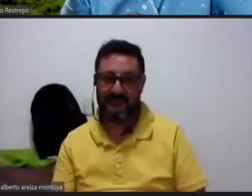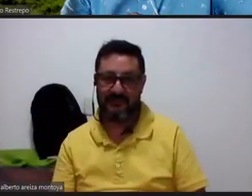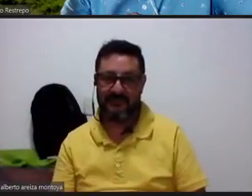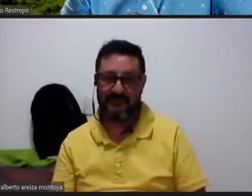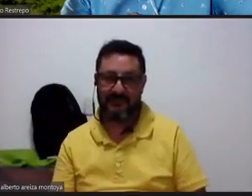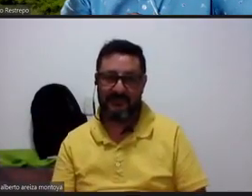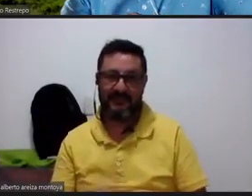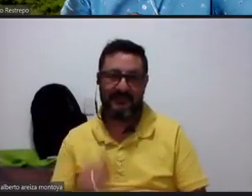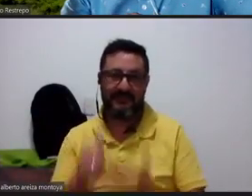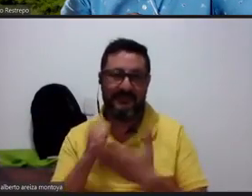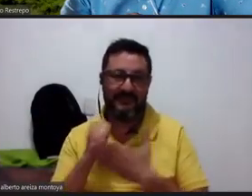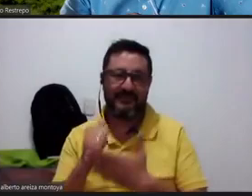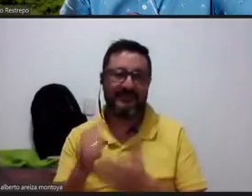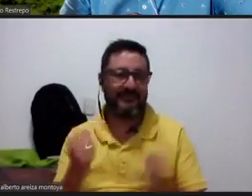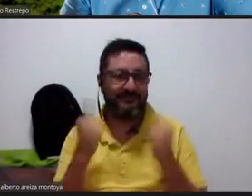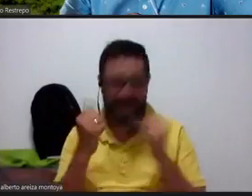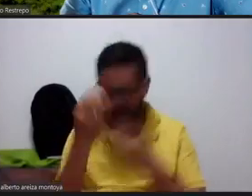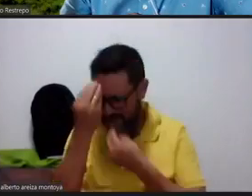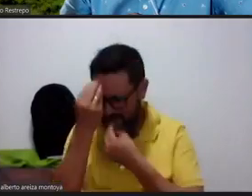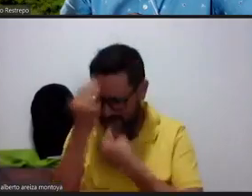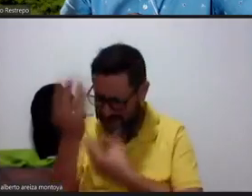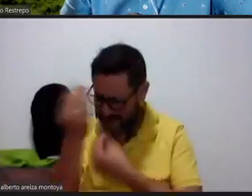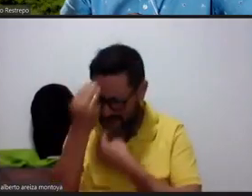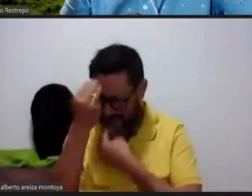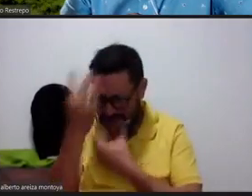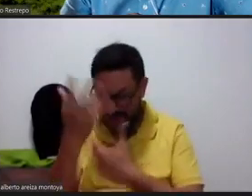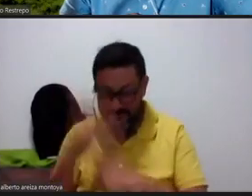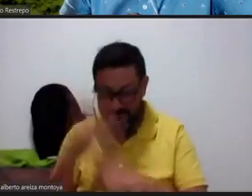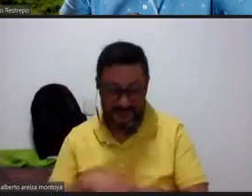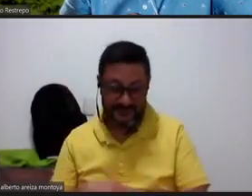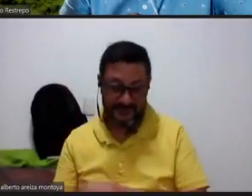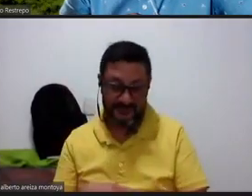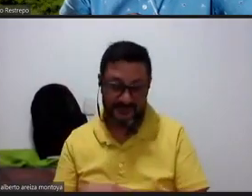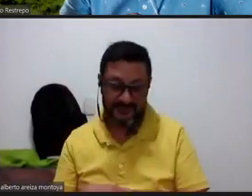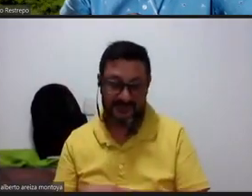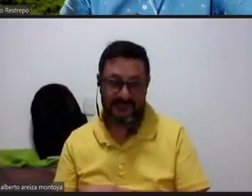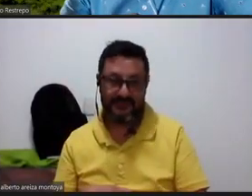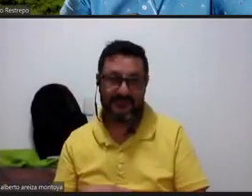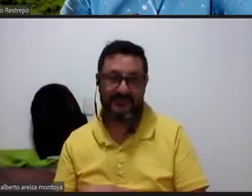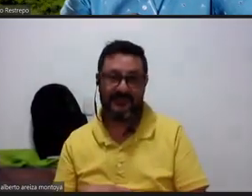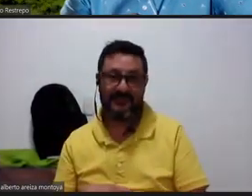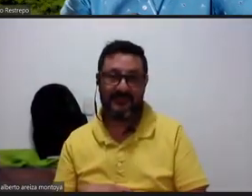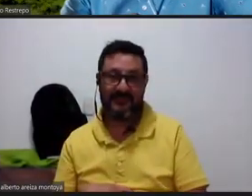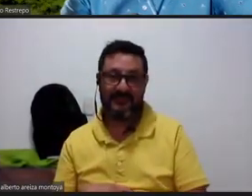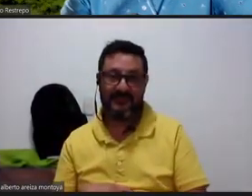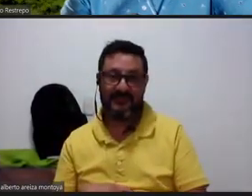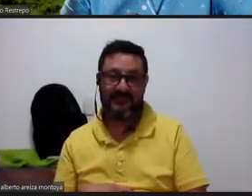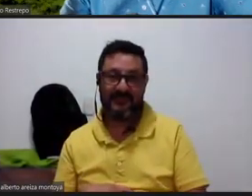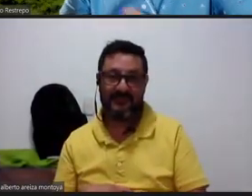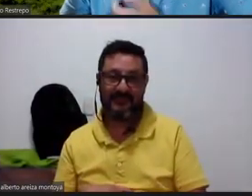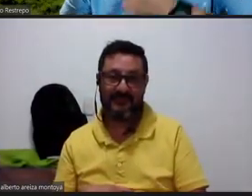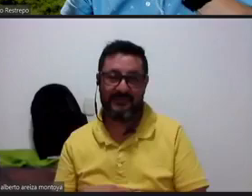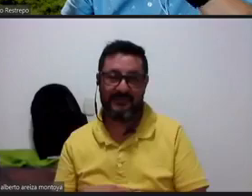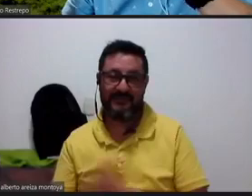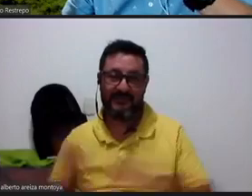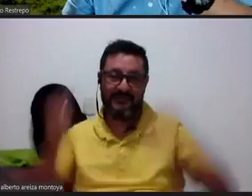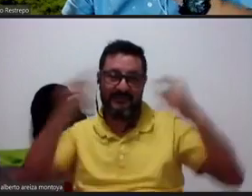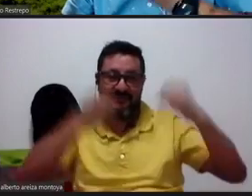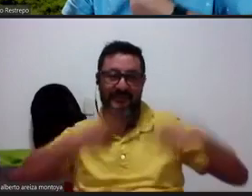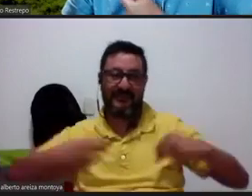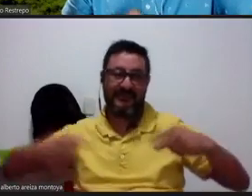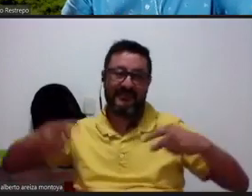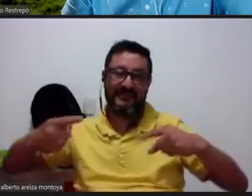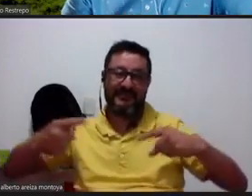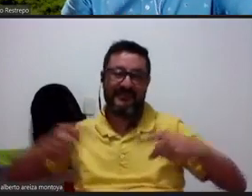mandó, todo así al pie de la letra como él me lo mandó. Obviamente pues tuve varios fisios que estuvieron conmigo, parce, como en todo ese proceso,